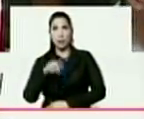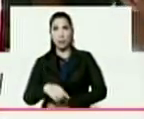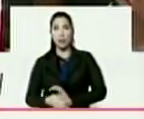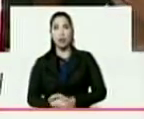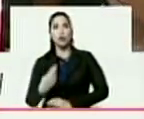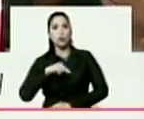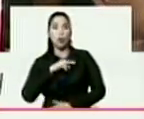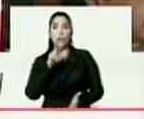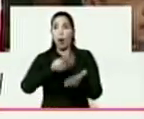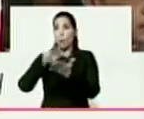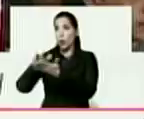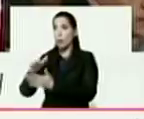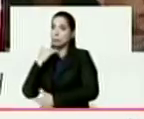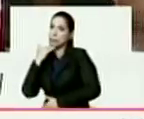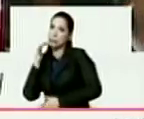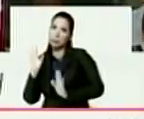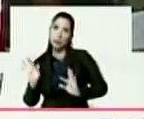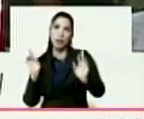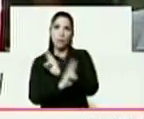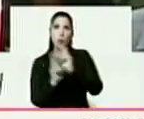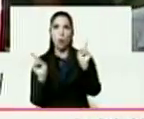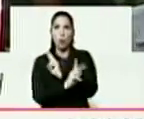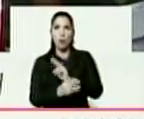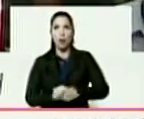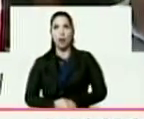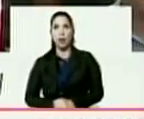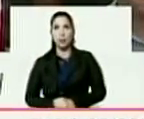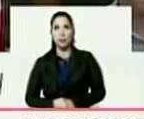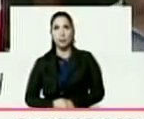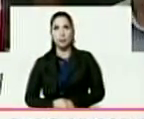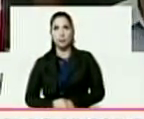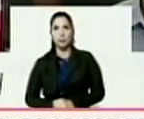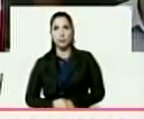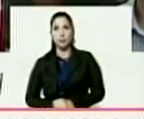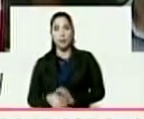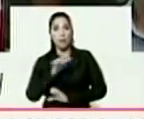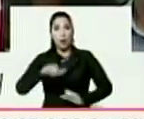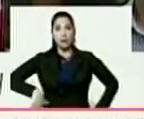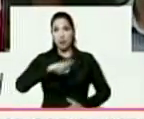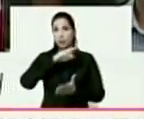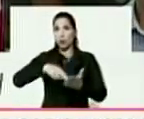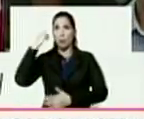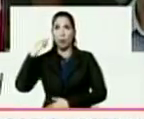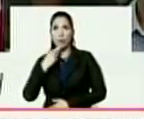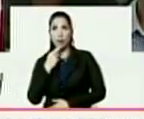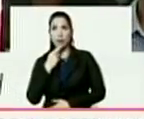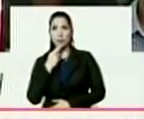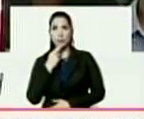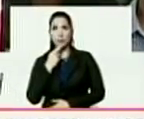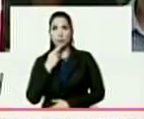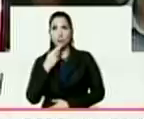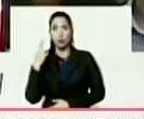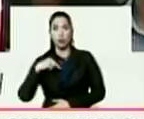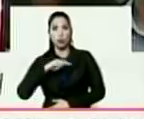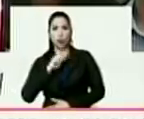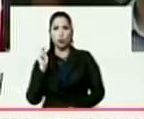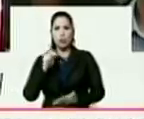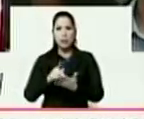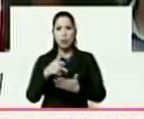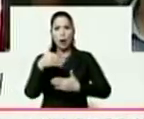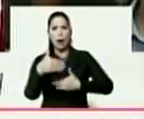aprobamos la reforma la afa la fuerza armada nacional bolivariana hemos ido avanzando